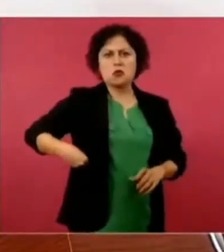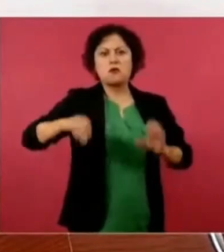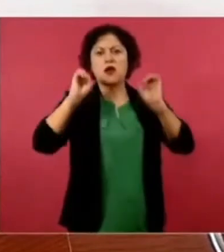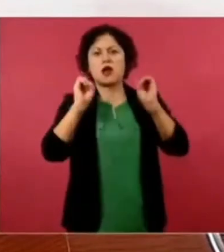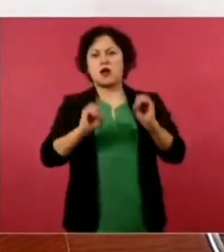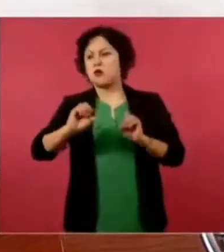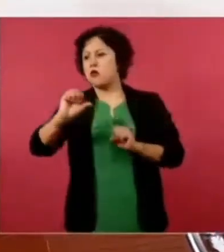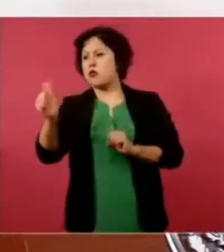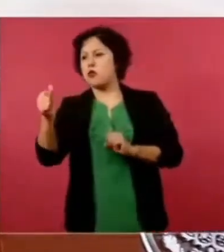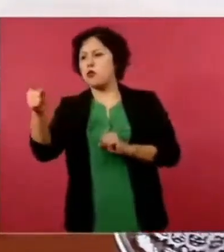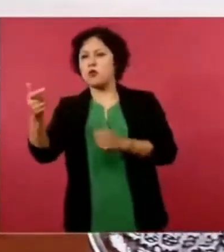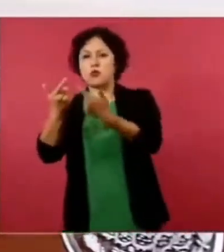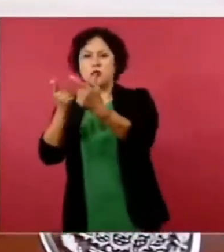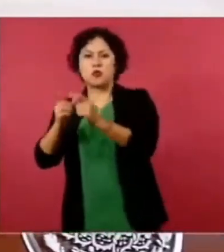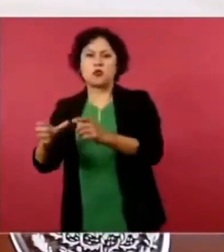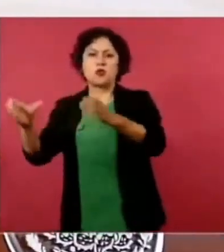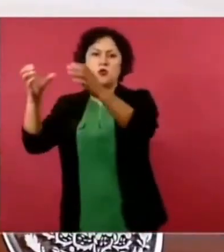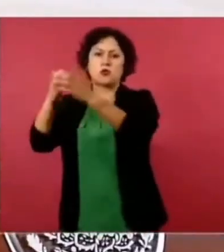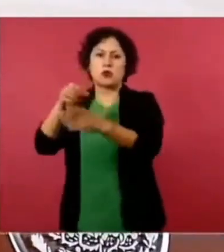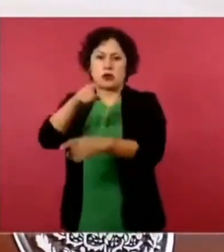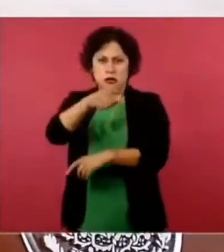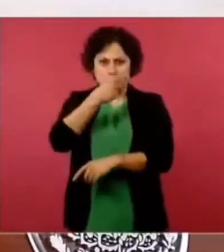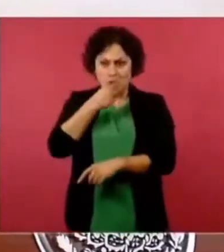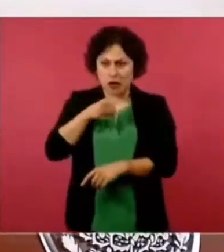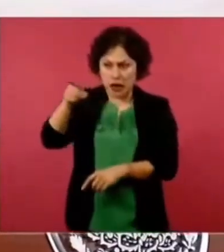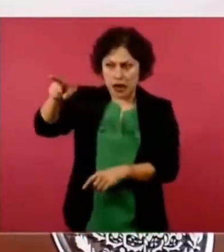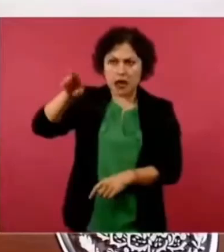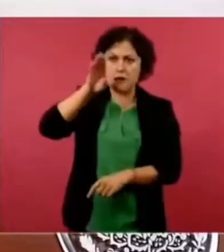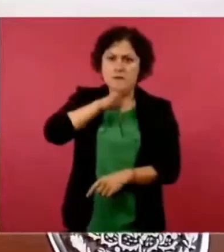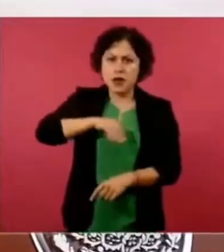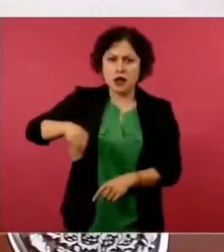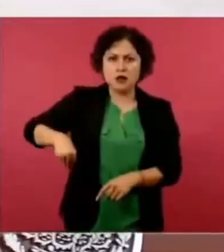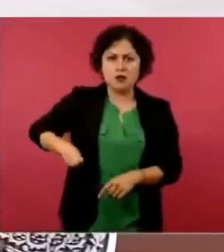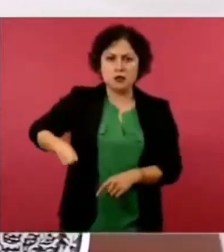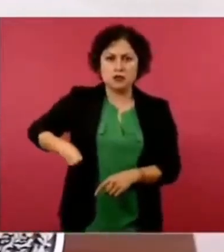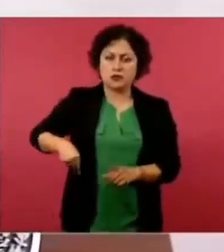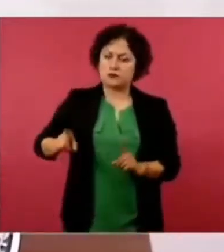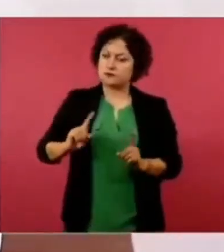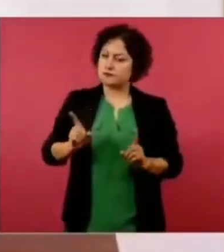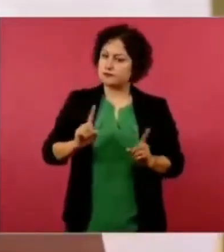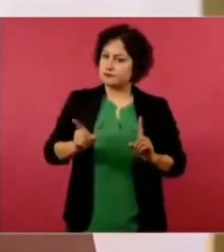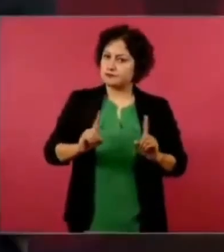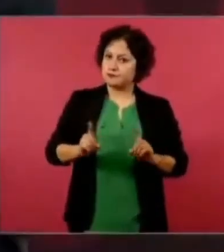y otra cosa es que realmente